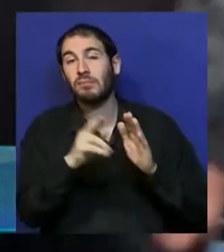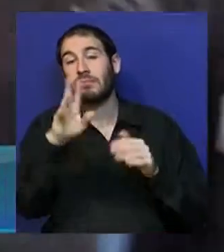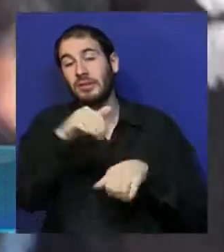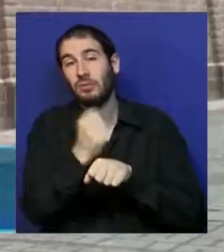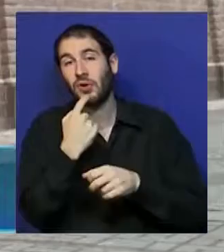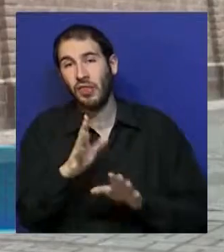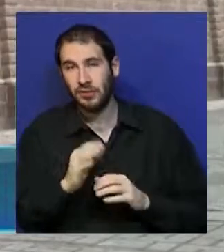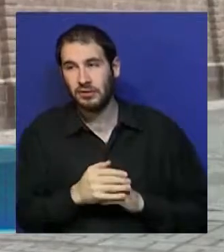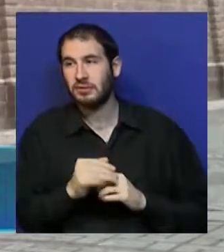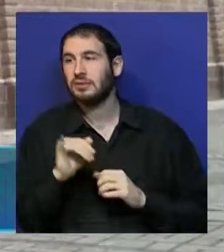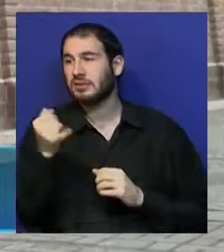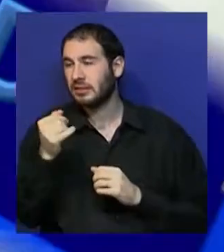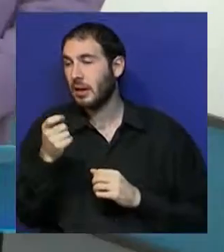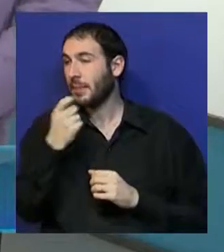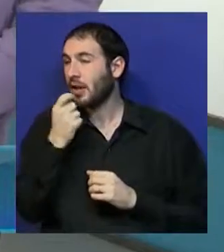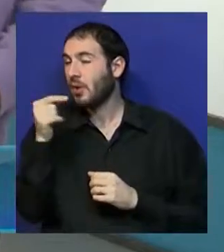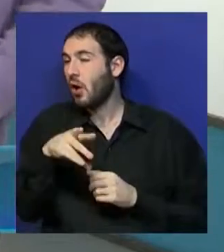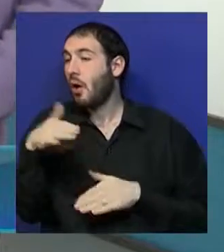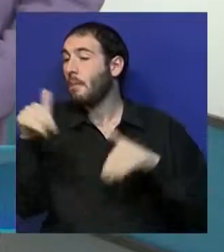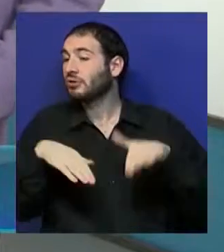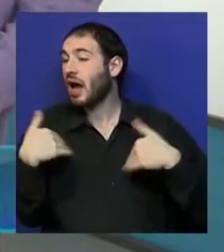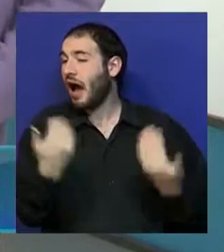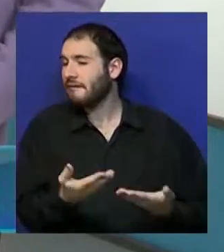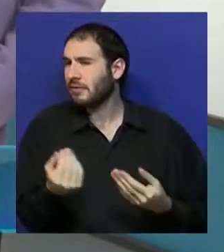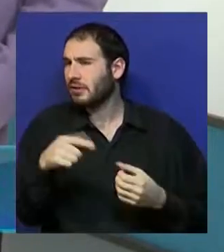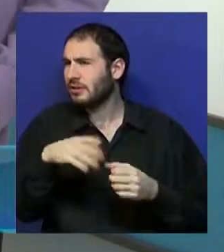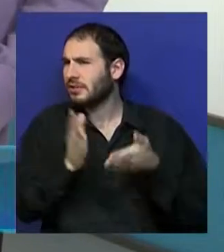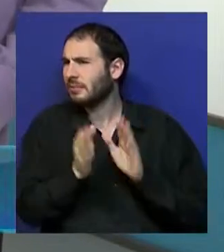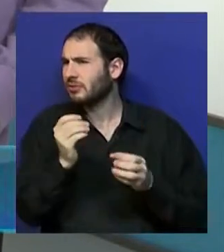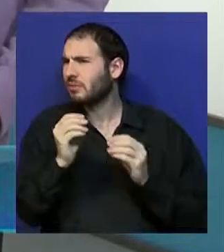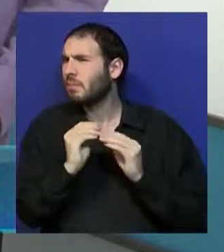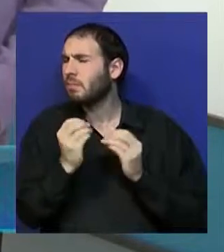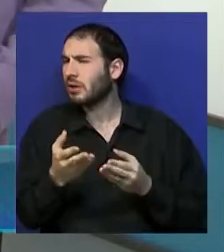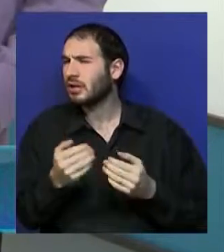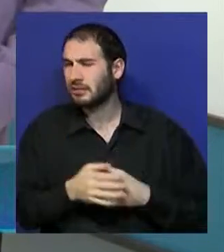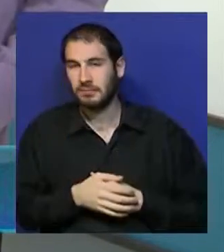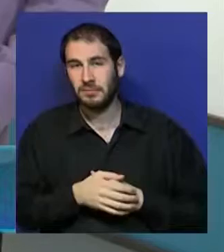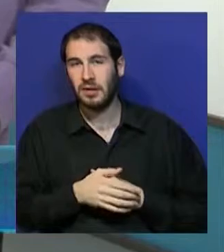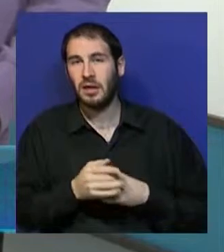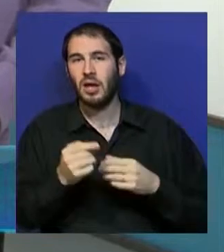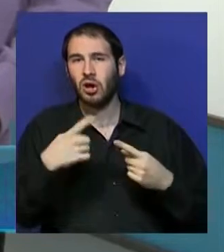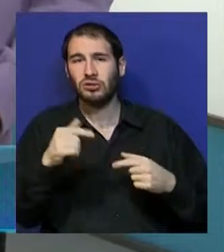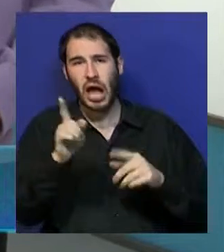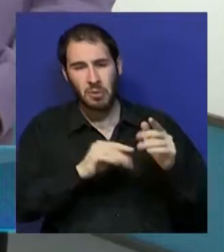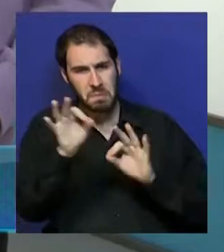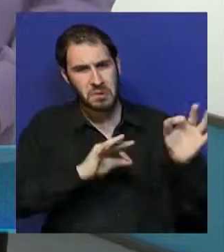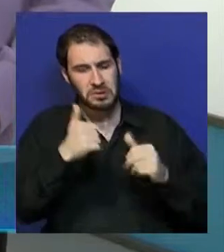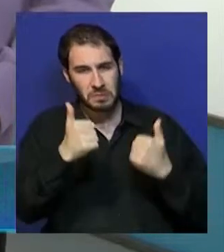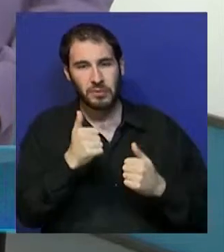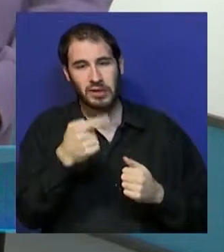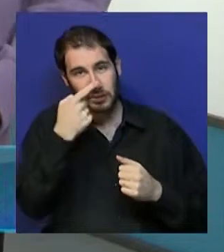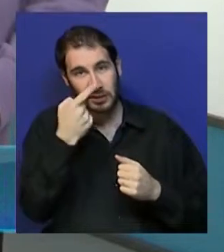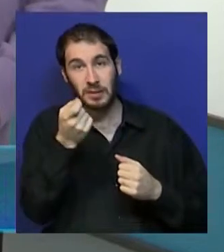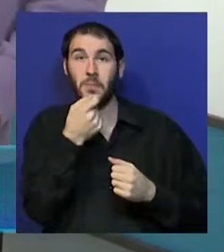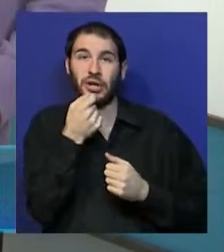preventiva. Está claro. Y en ese caso, ¿por qué vota a favor para habilitar el tratamiento? Hay algunas bondades que tiene el proyecto. Me parece interesante,